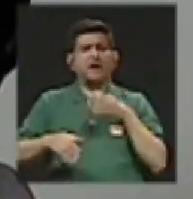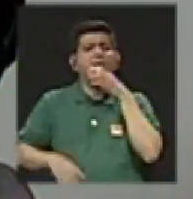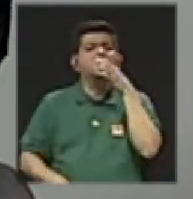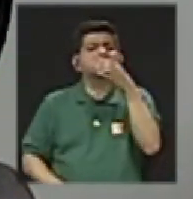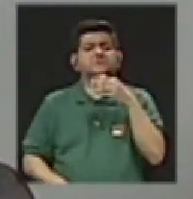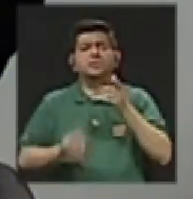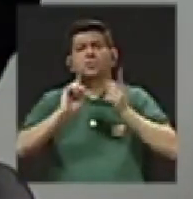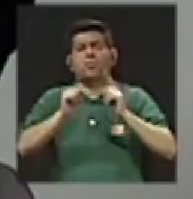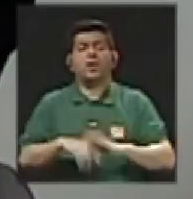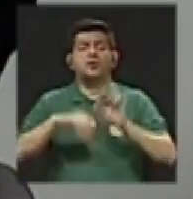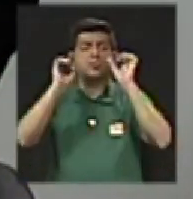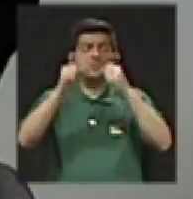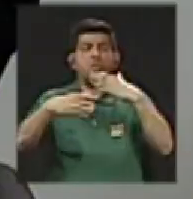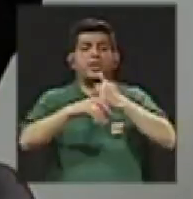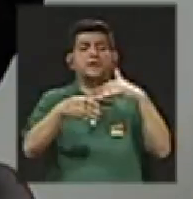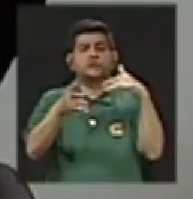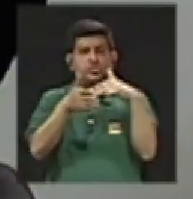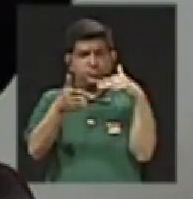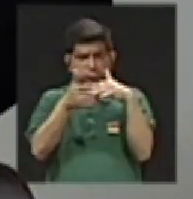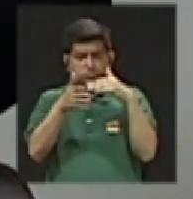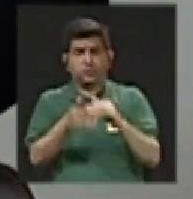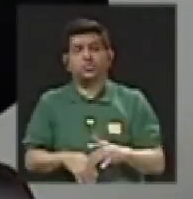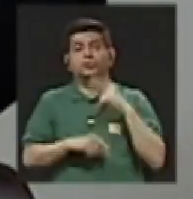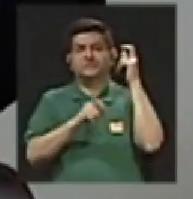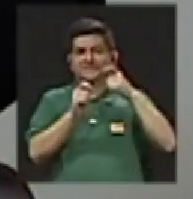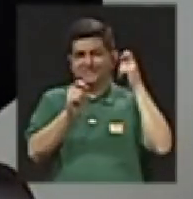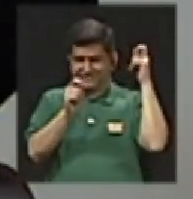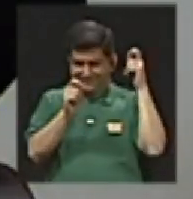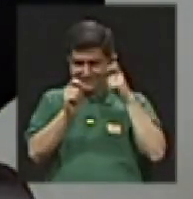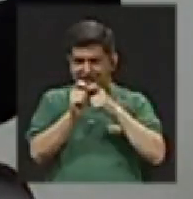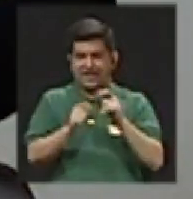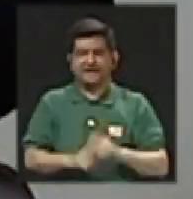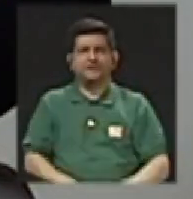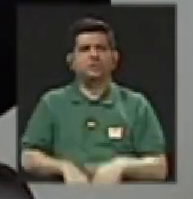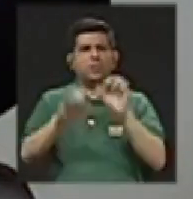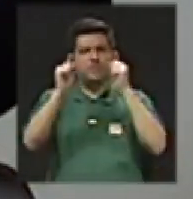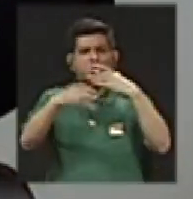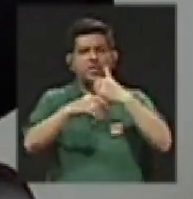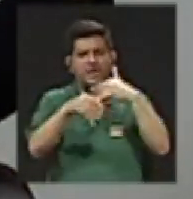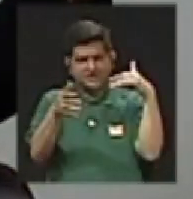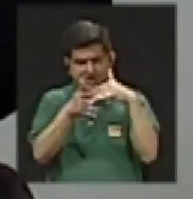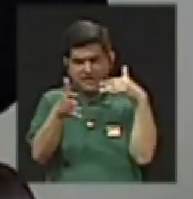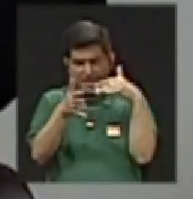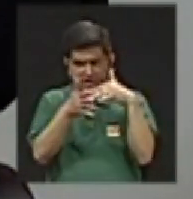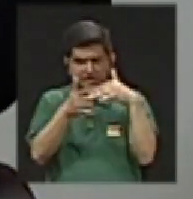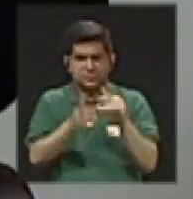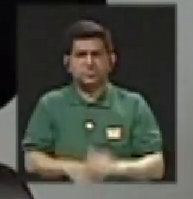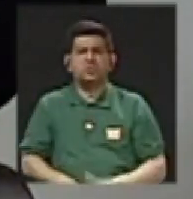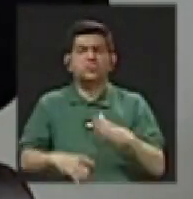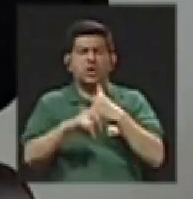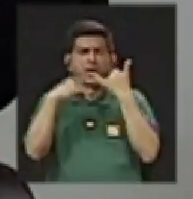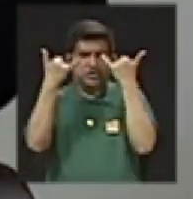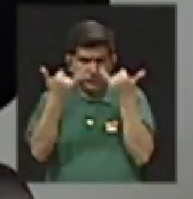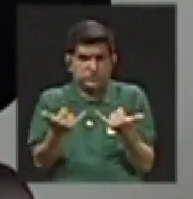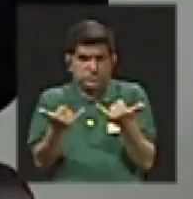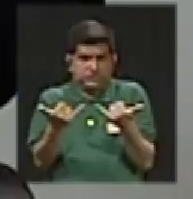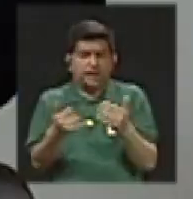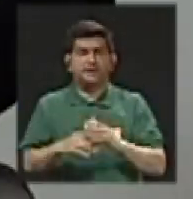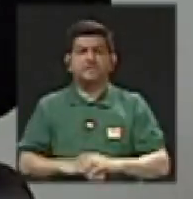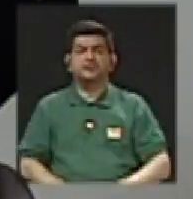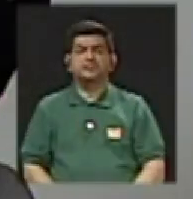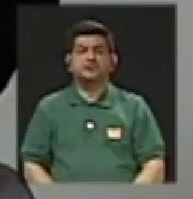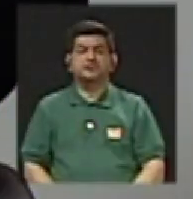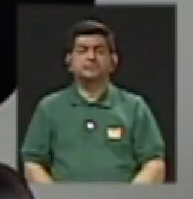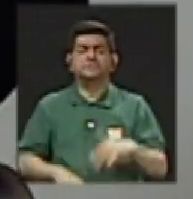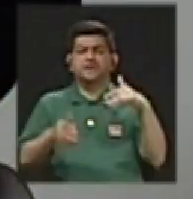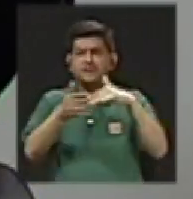sugería es que se pueden hacer estudios. Precisamente se pueden hacer estudios y se han hecho, y